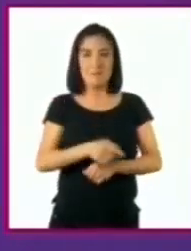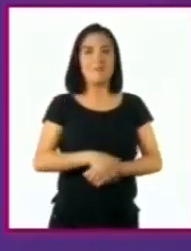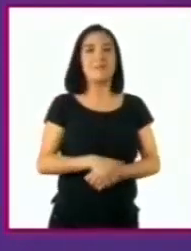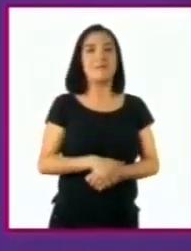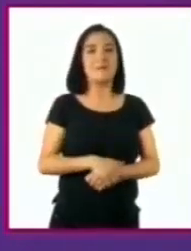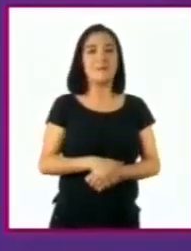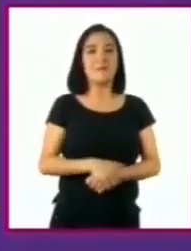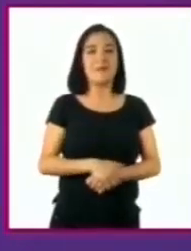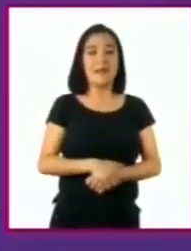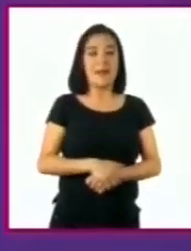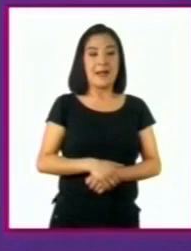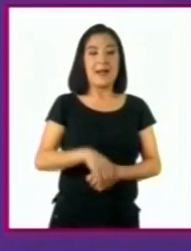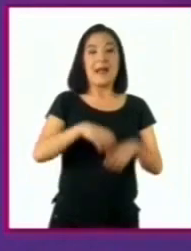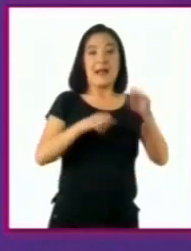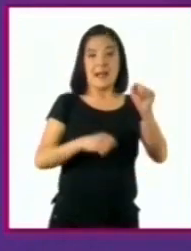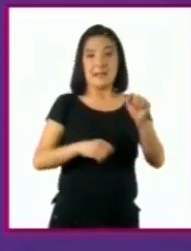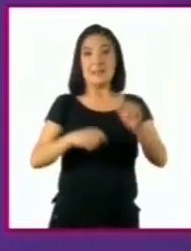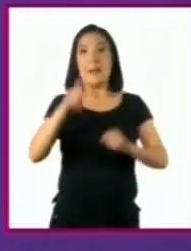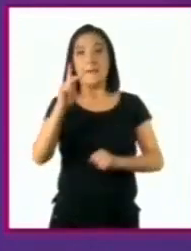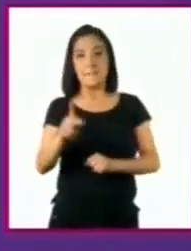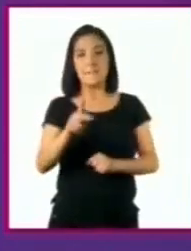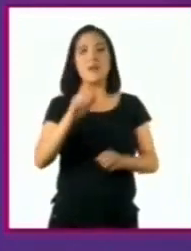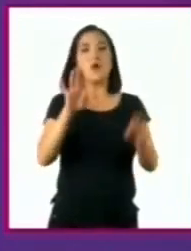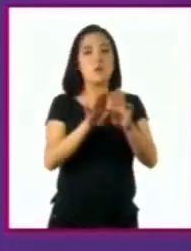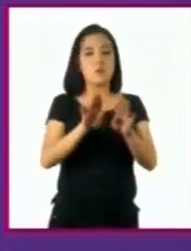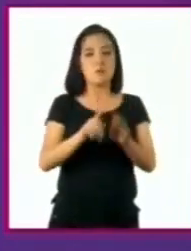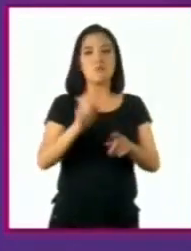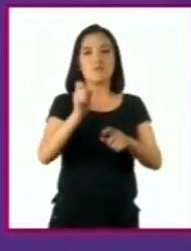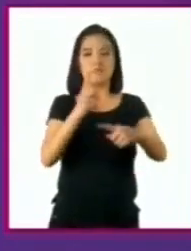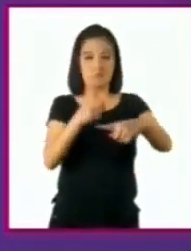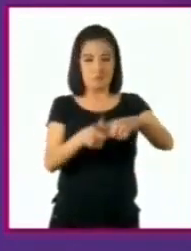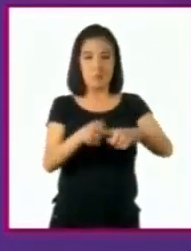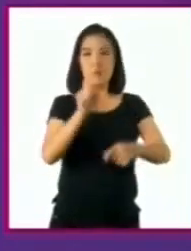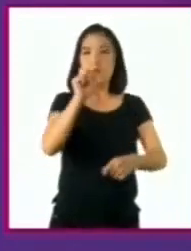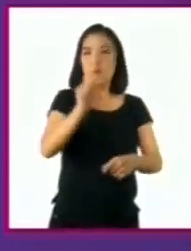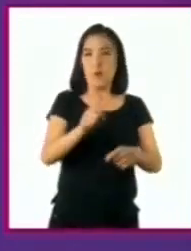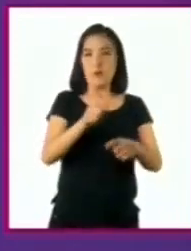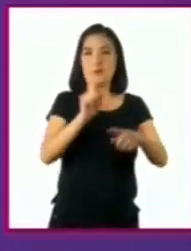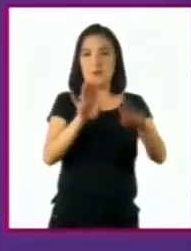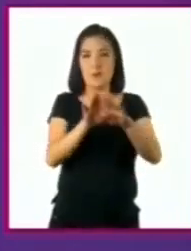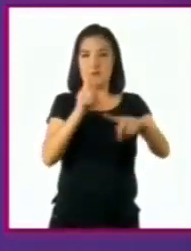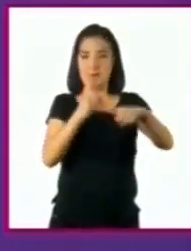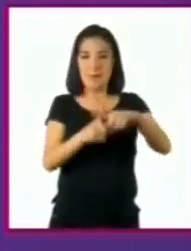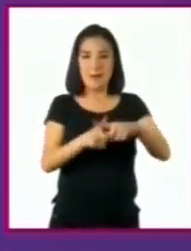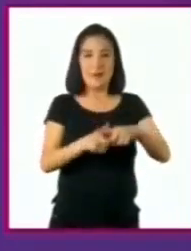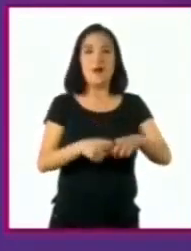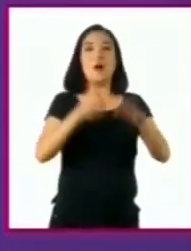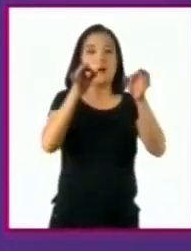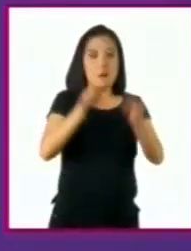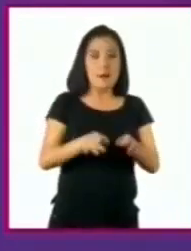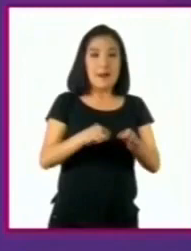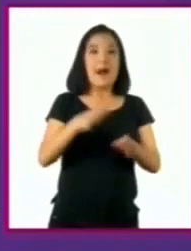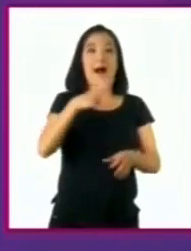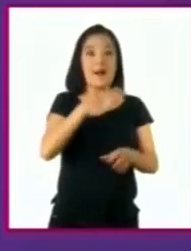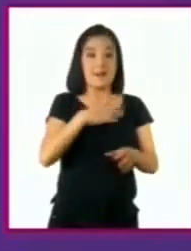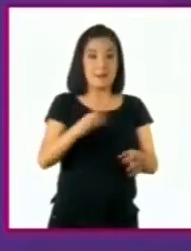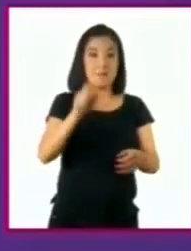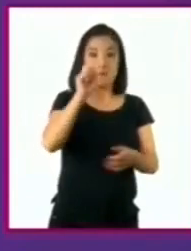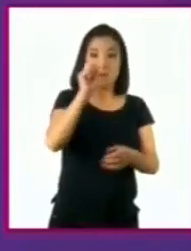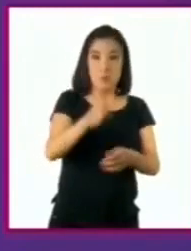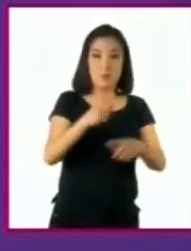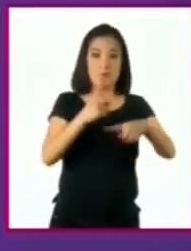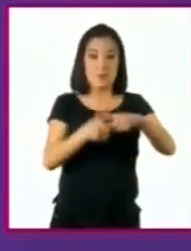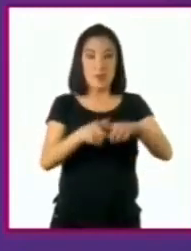Sabemos que S y P son los puntos medios de dos de los lados del cuadrilátero original. Puesto que los puntos medios definen